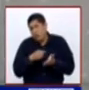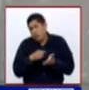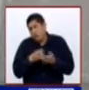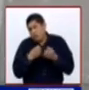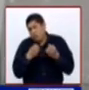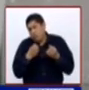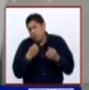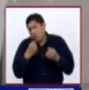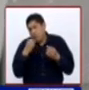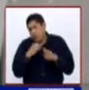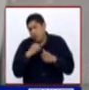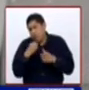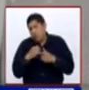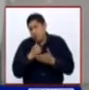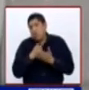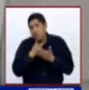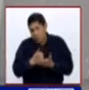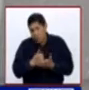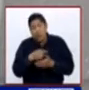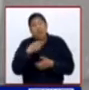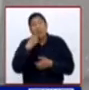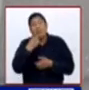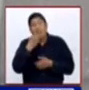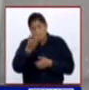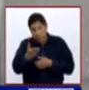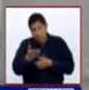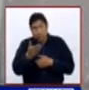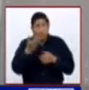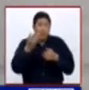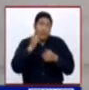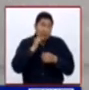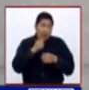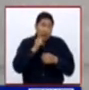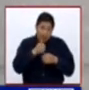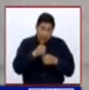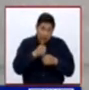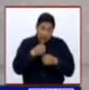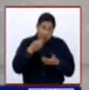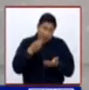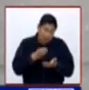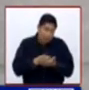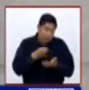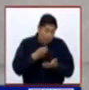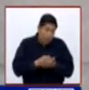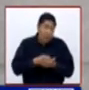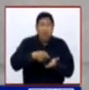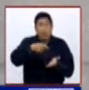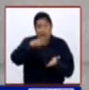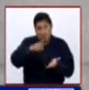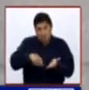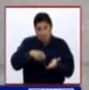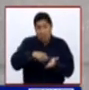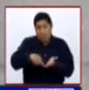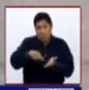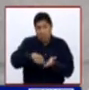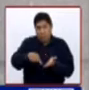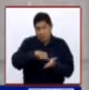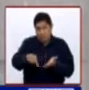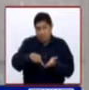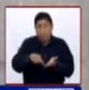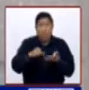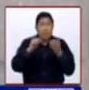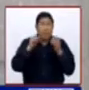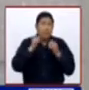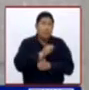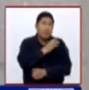de forma directa también ayudar, porque como tú dices, Miriam, es día que pasa dinero que se debe, claro, por la atención médica.